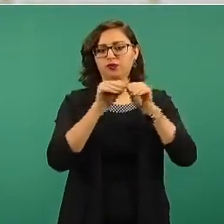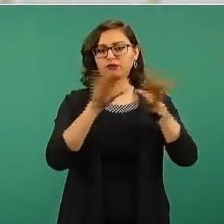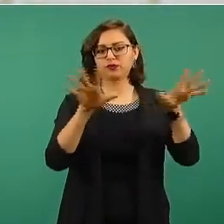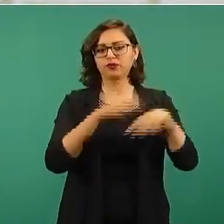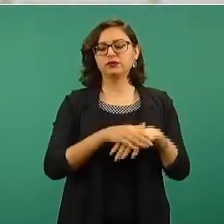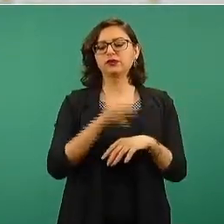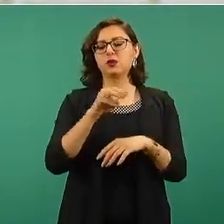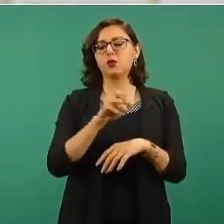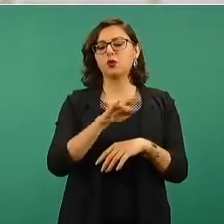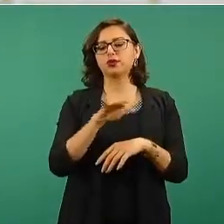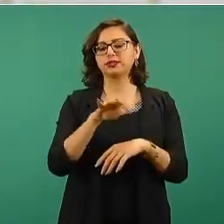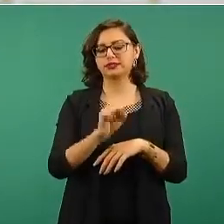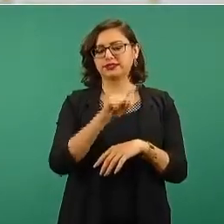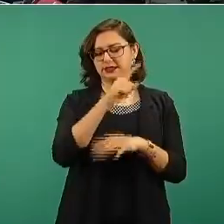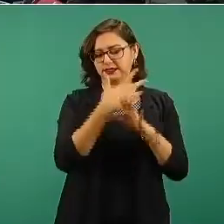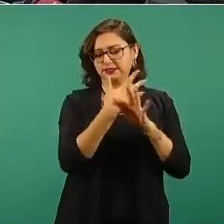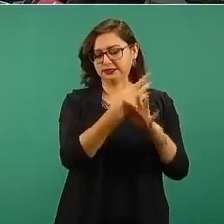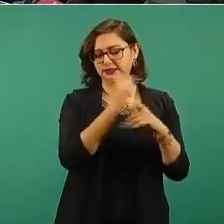Morris,